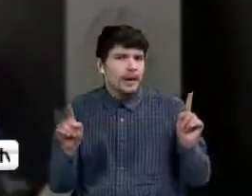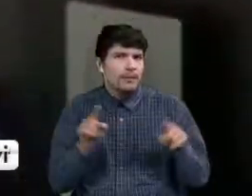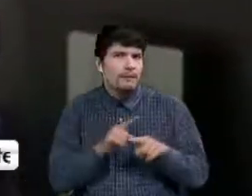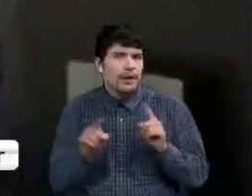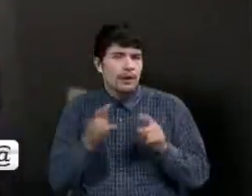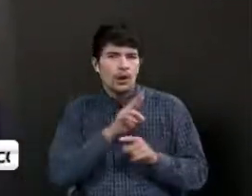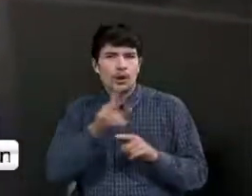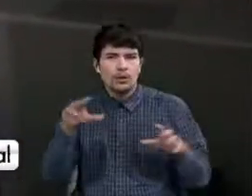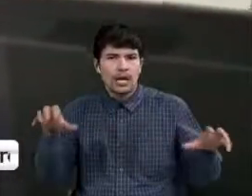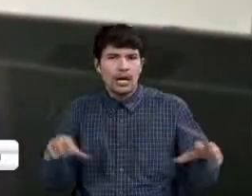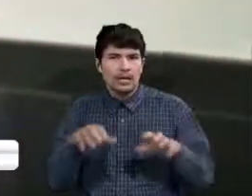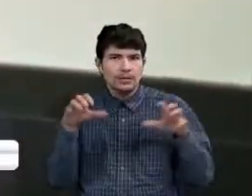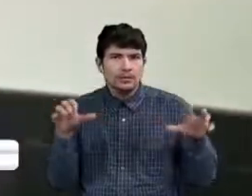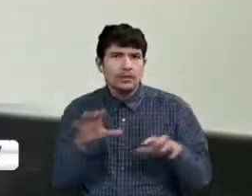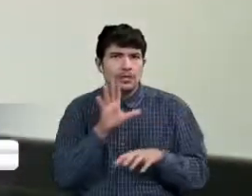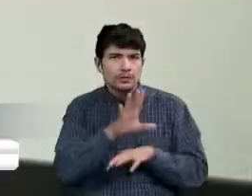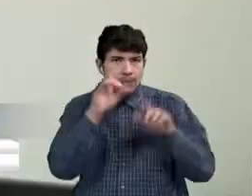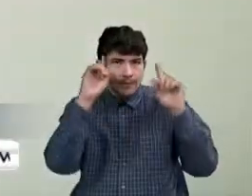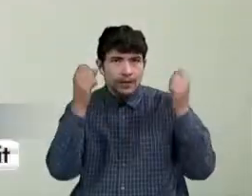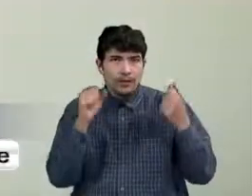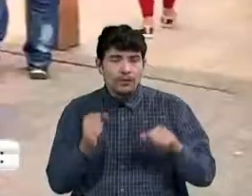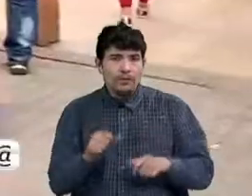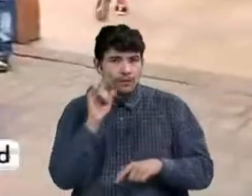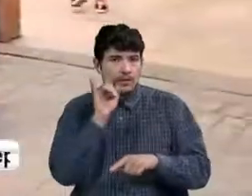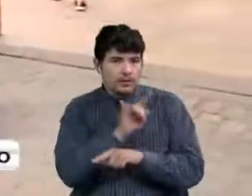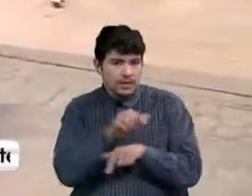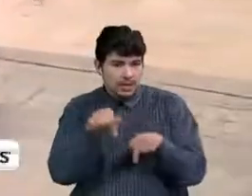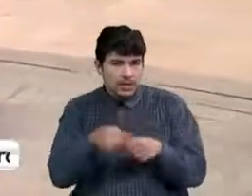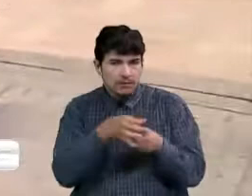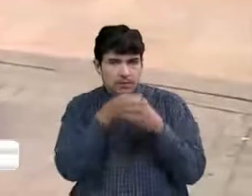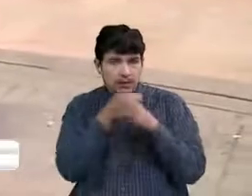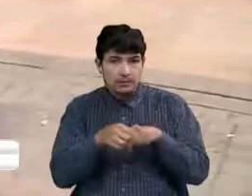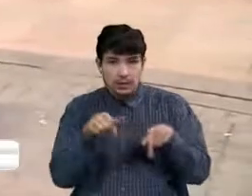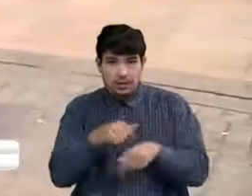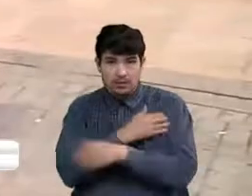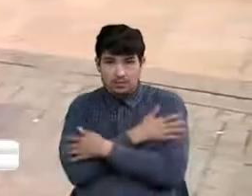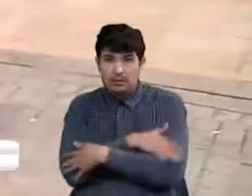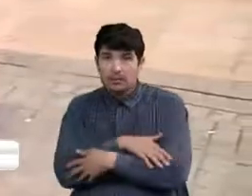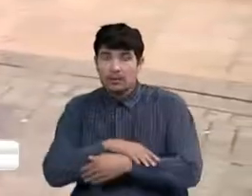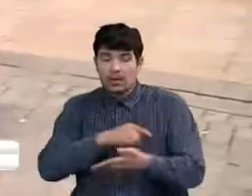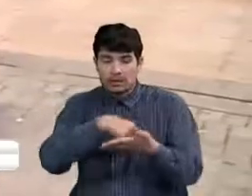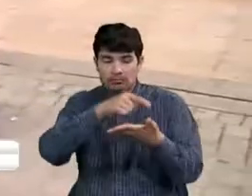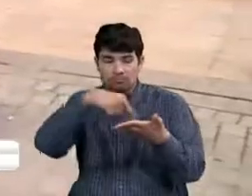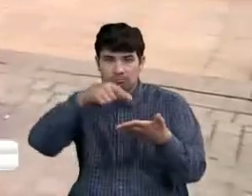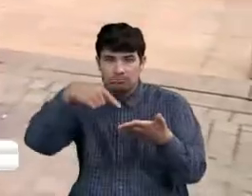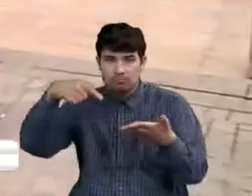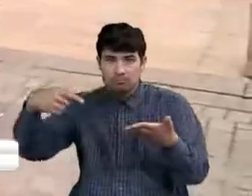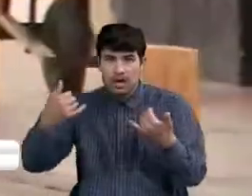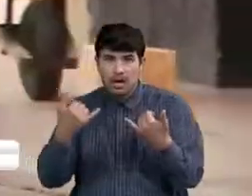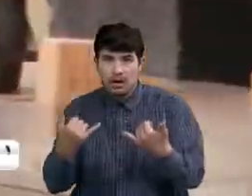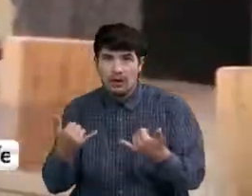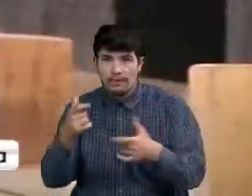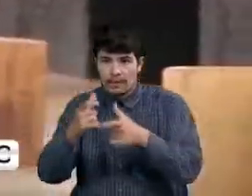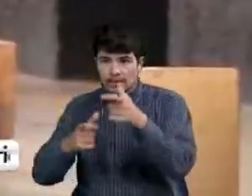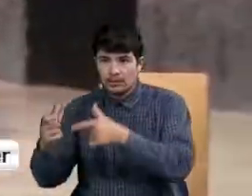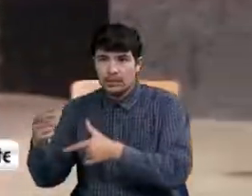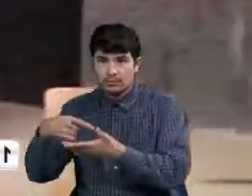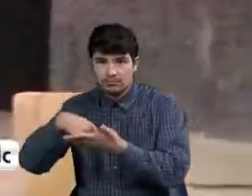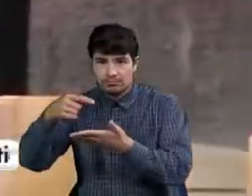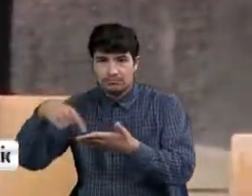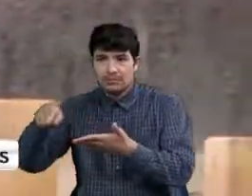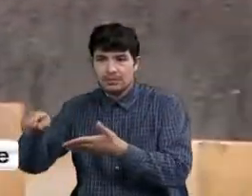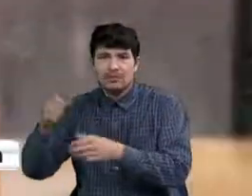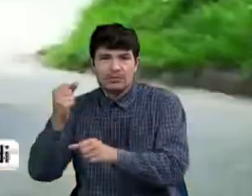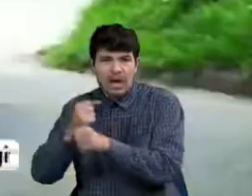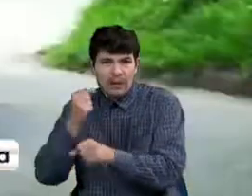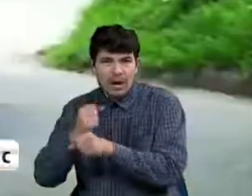de las acciones que le preocupa a la personería del municipio es que en Pamplona se está contratando a estas personas, especialmente en obras